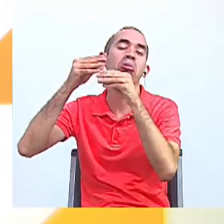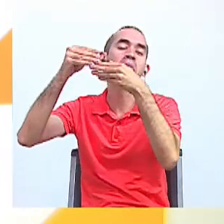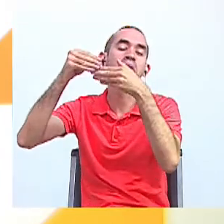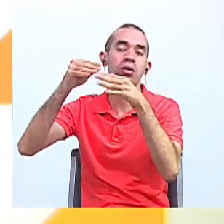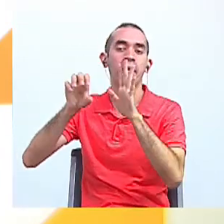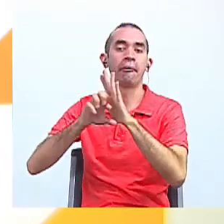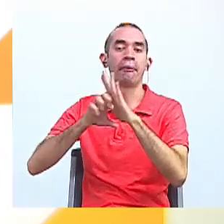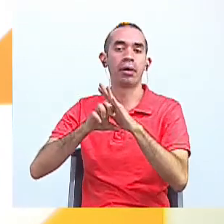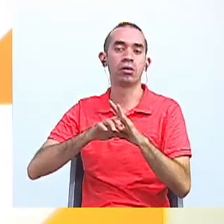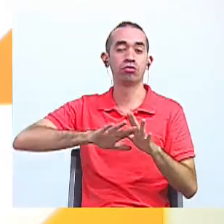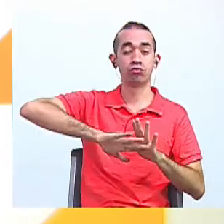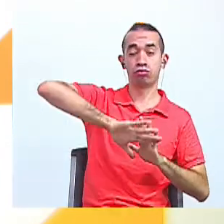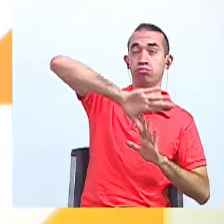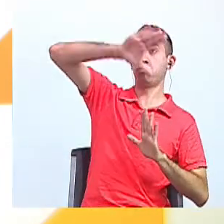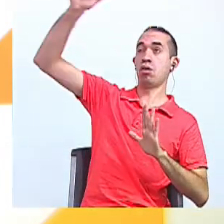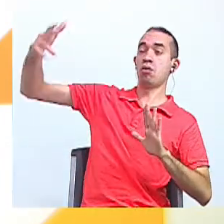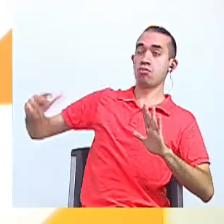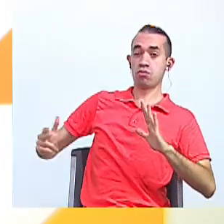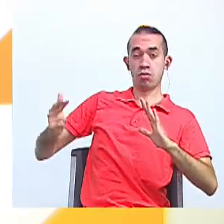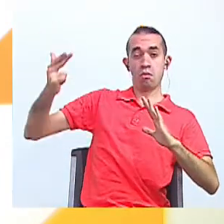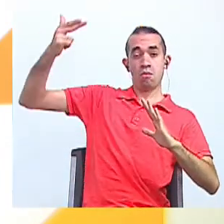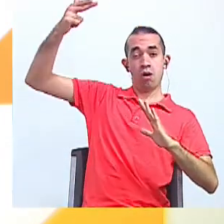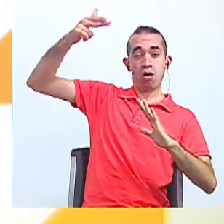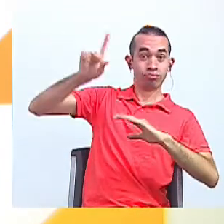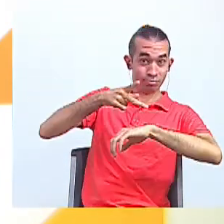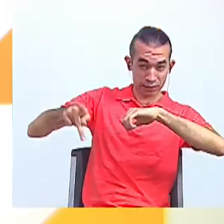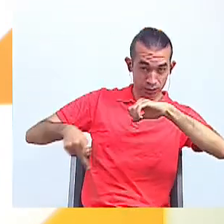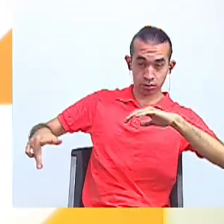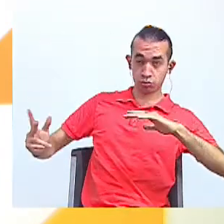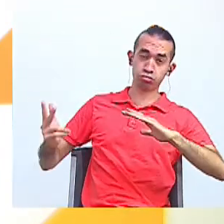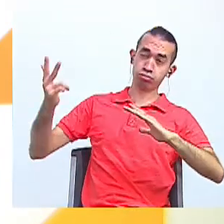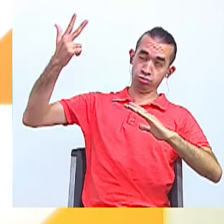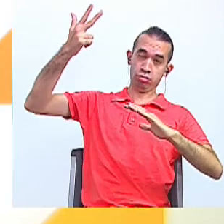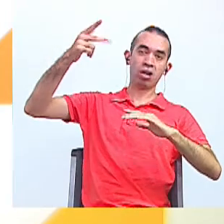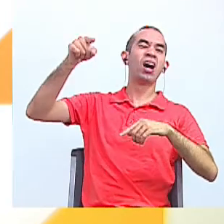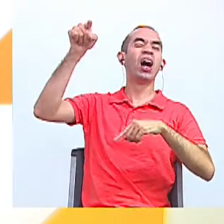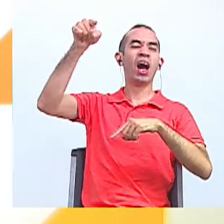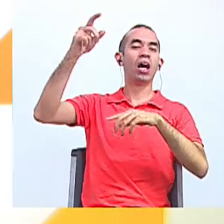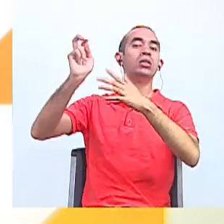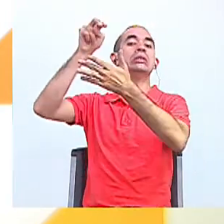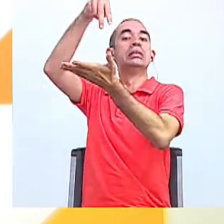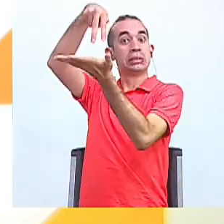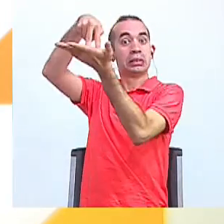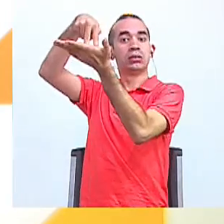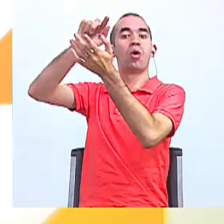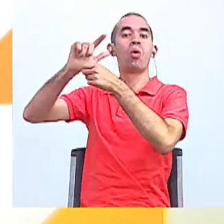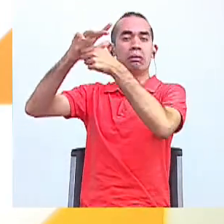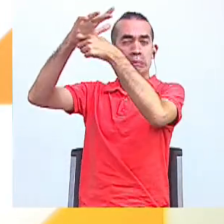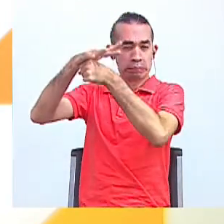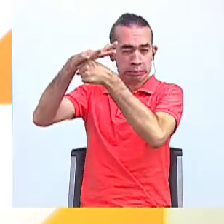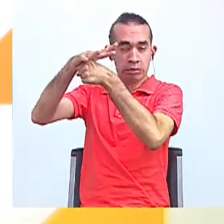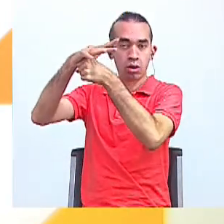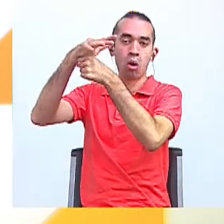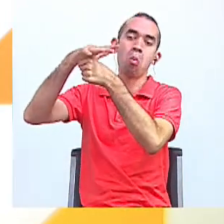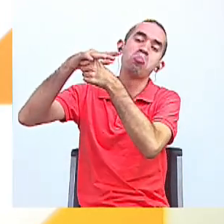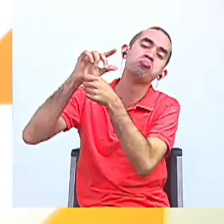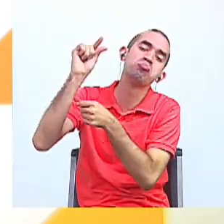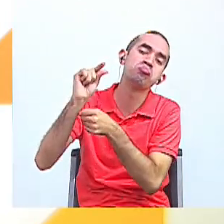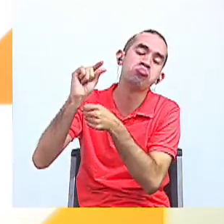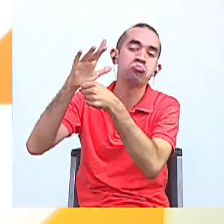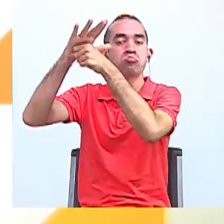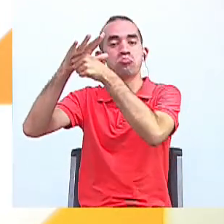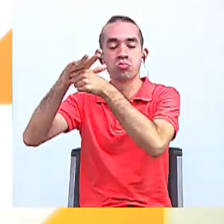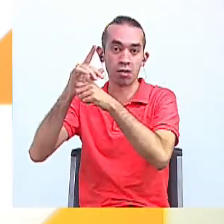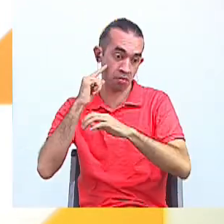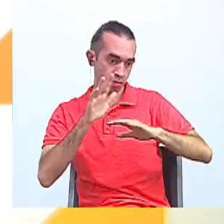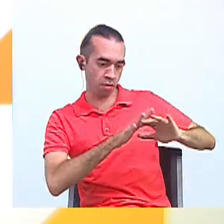por ejemplo, en el Cerro Chirripó, ahí tenemos mayor presión atmosférica o menor presión atmosférica que a nivel del